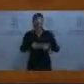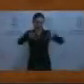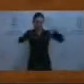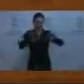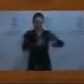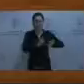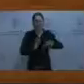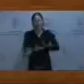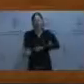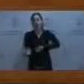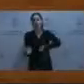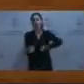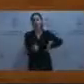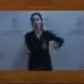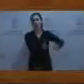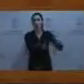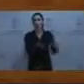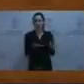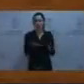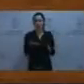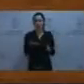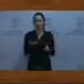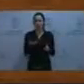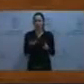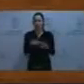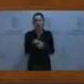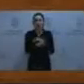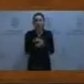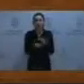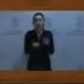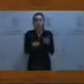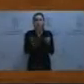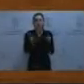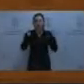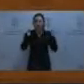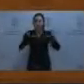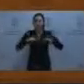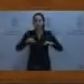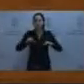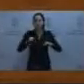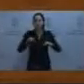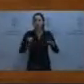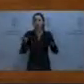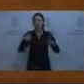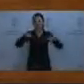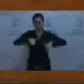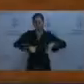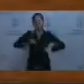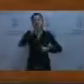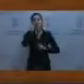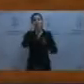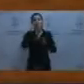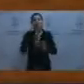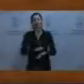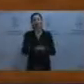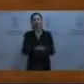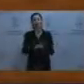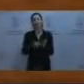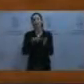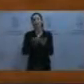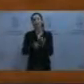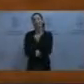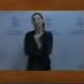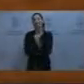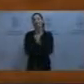este, simplemente desaprovechar recursos sin ningún sentido. Hoy todavía el señor Fernández hablaba de un plan estratégico de turismo,